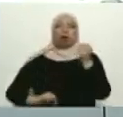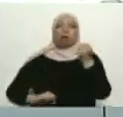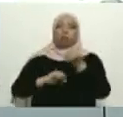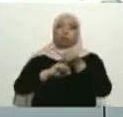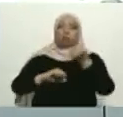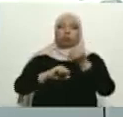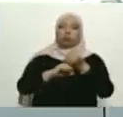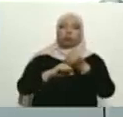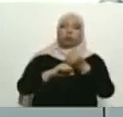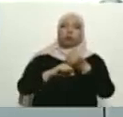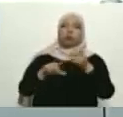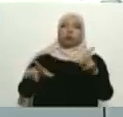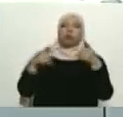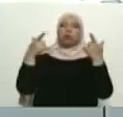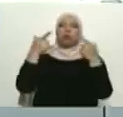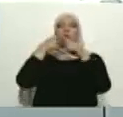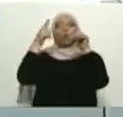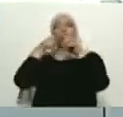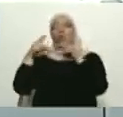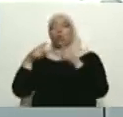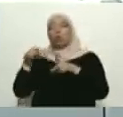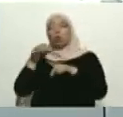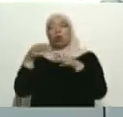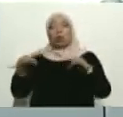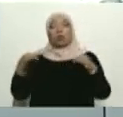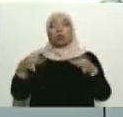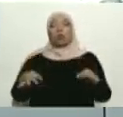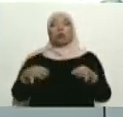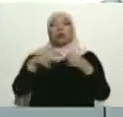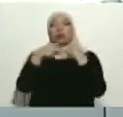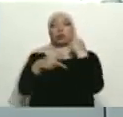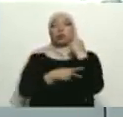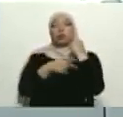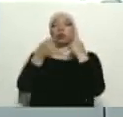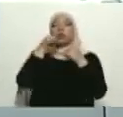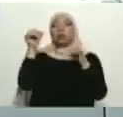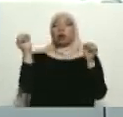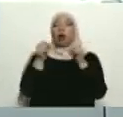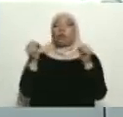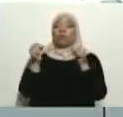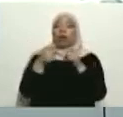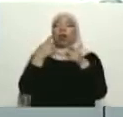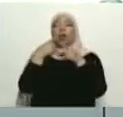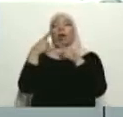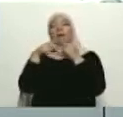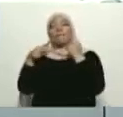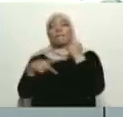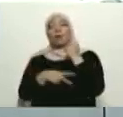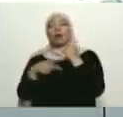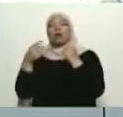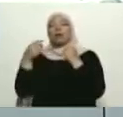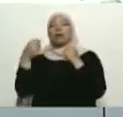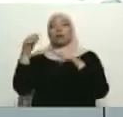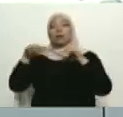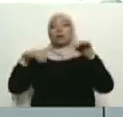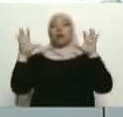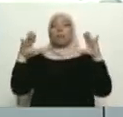canaima los roques el guarela repanos Henry la restinga para que no se lacera Nevada Parque Nacional cierra la culata y el parque nacional